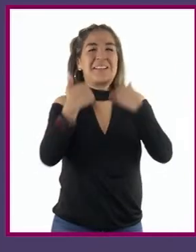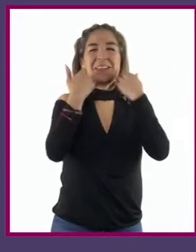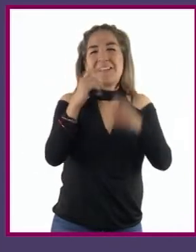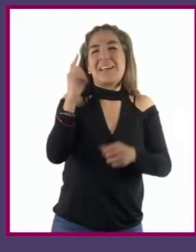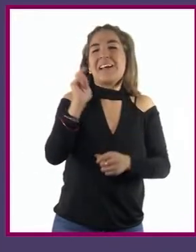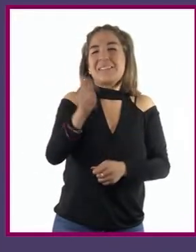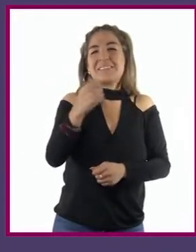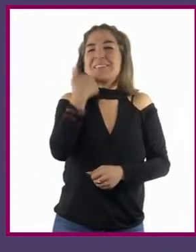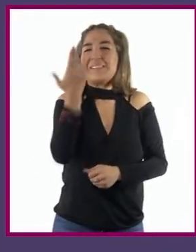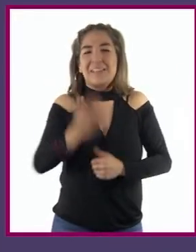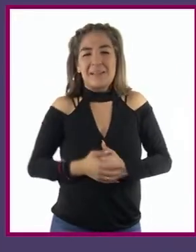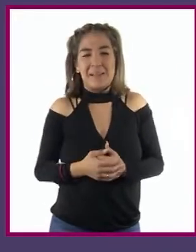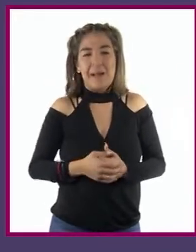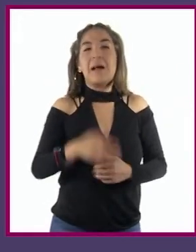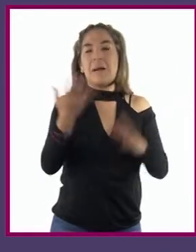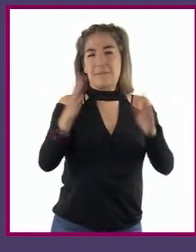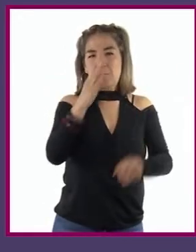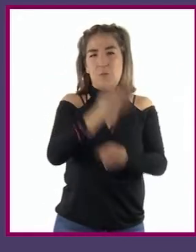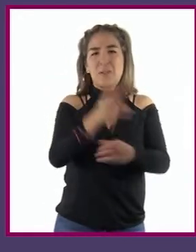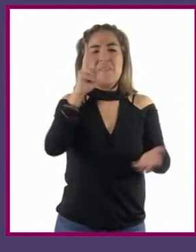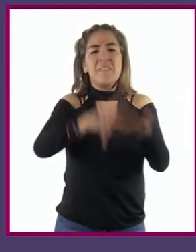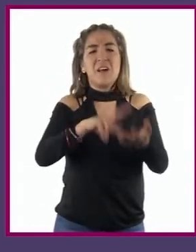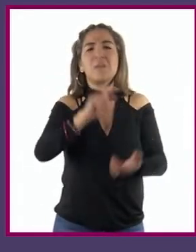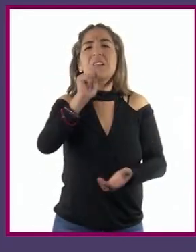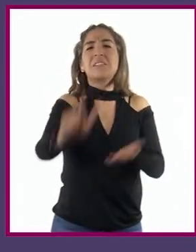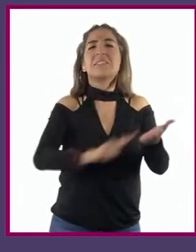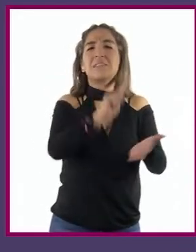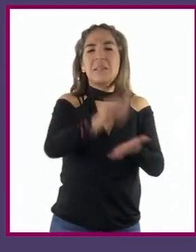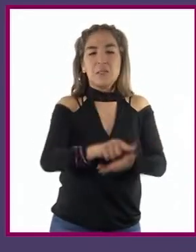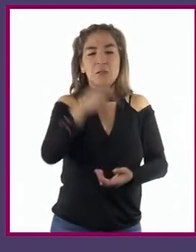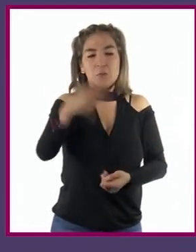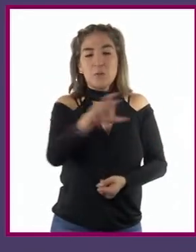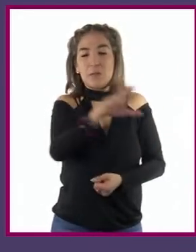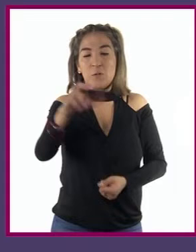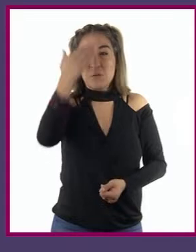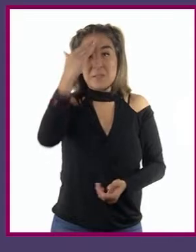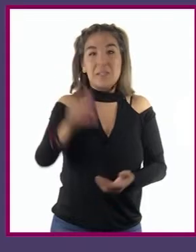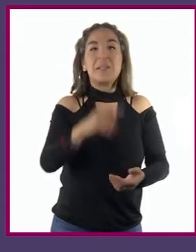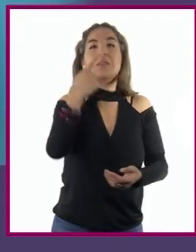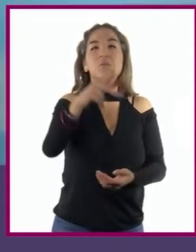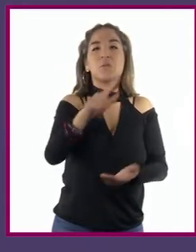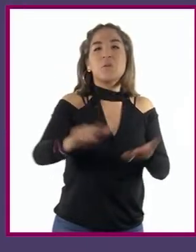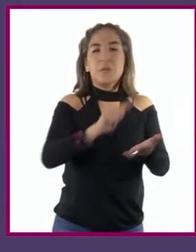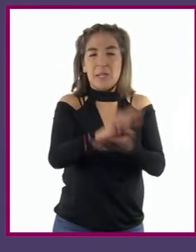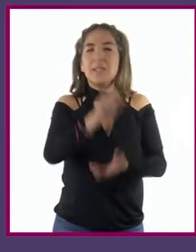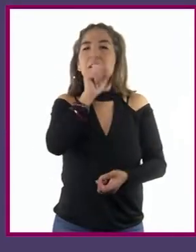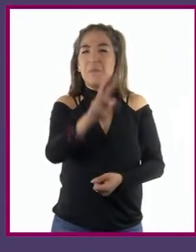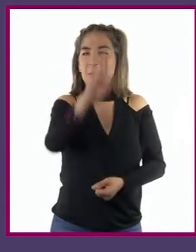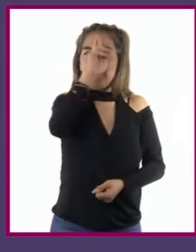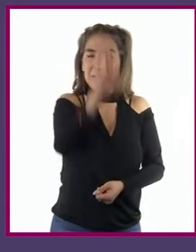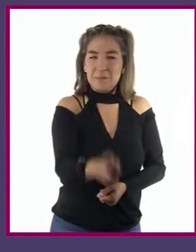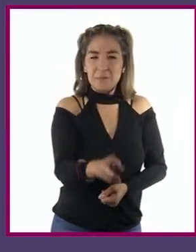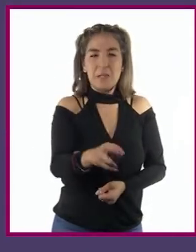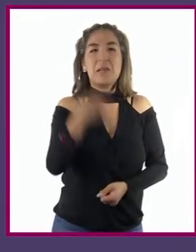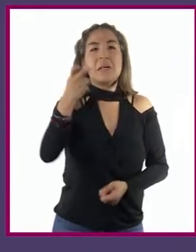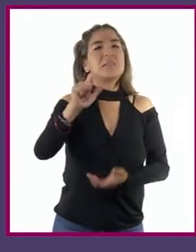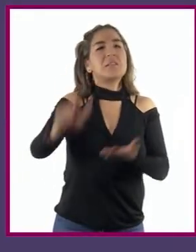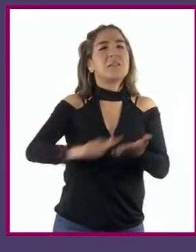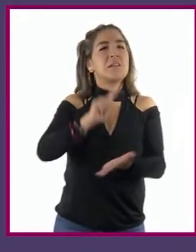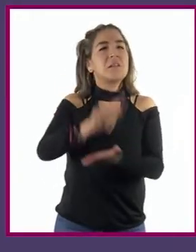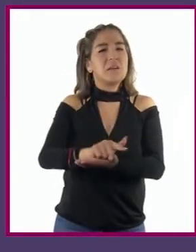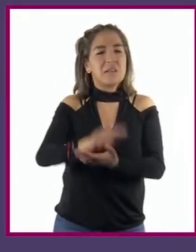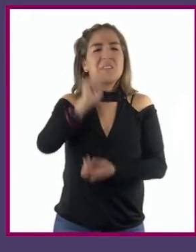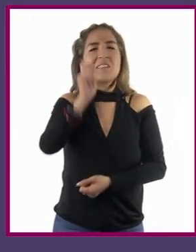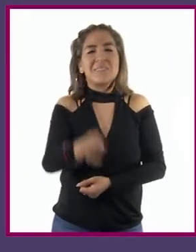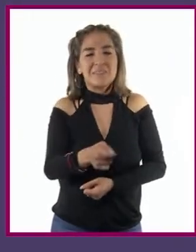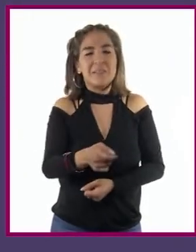bien, el valor de la legalidad significa reconocer las leyes y respetarlas. Porque la legalidad tiene que ver